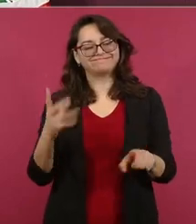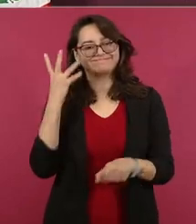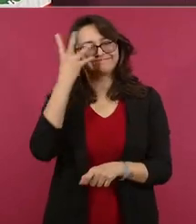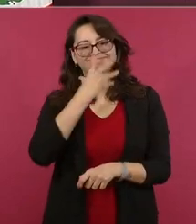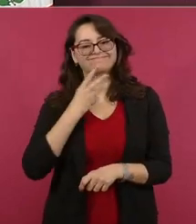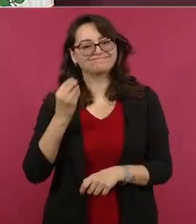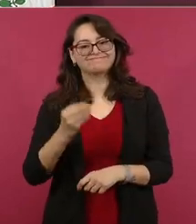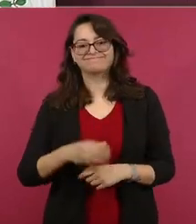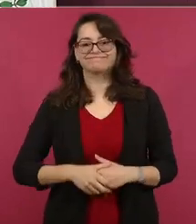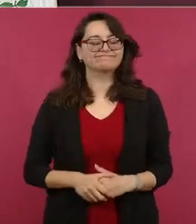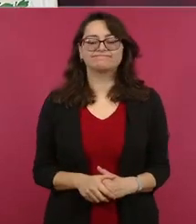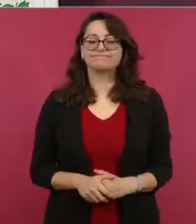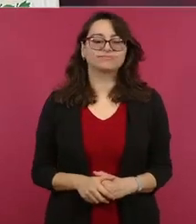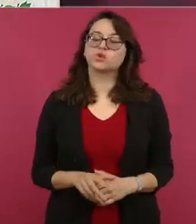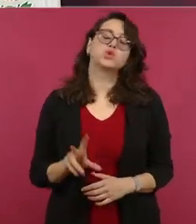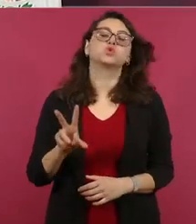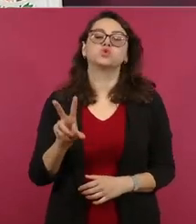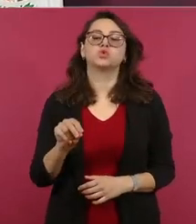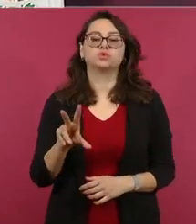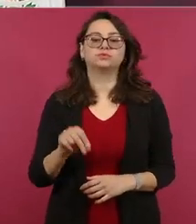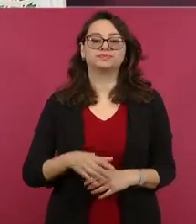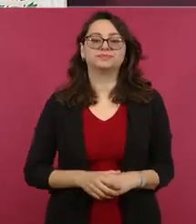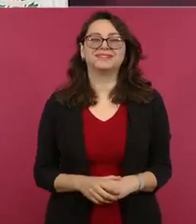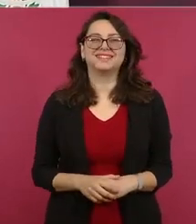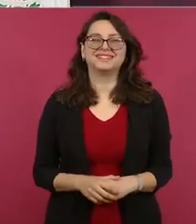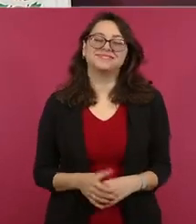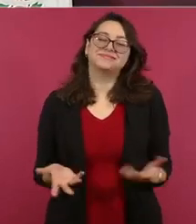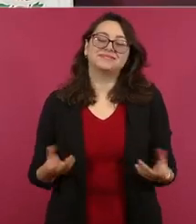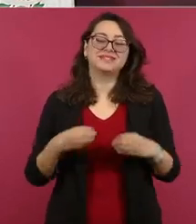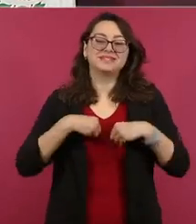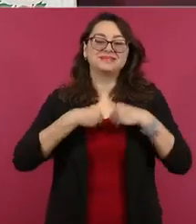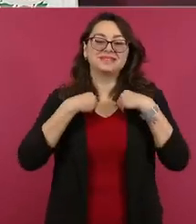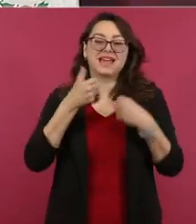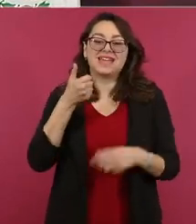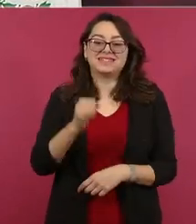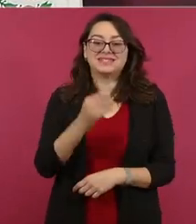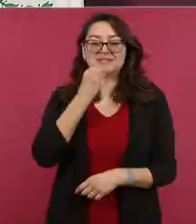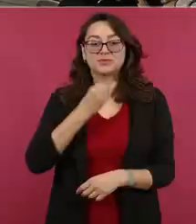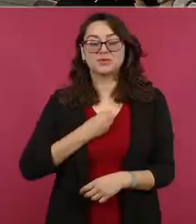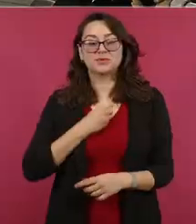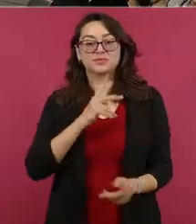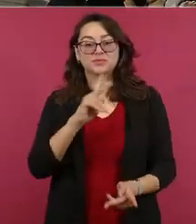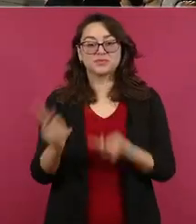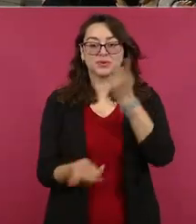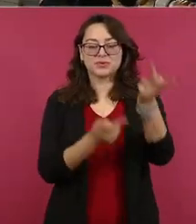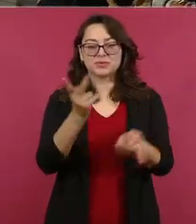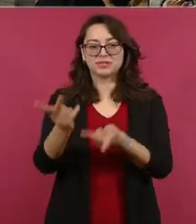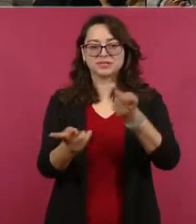Vamos a contestar preguntas. Me quedé aquí, presidente.